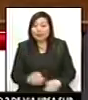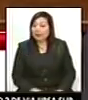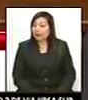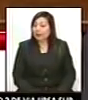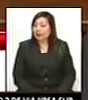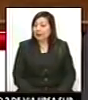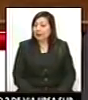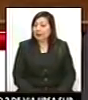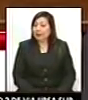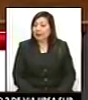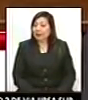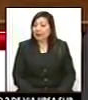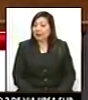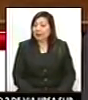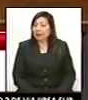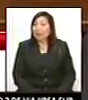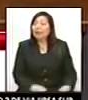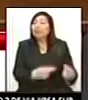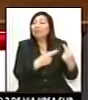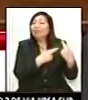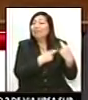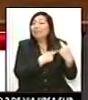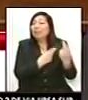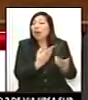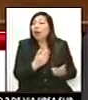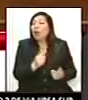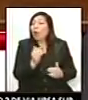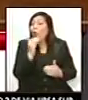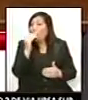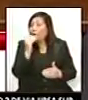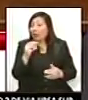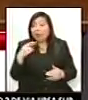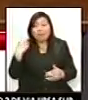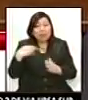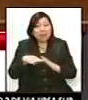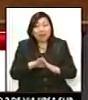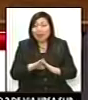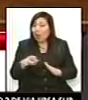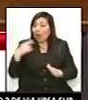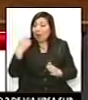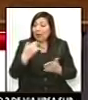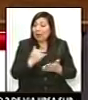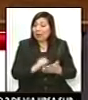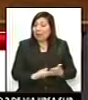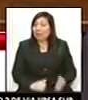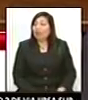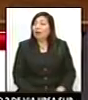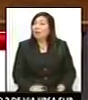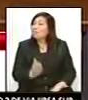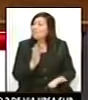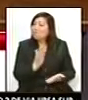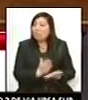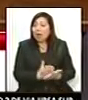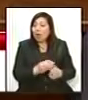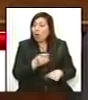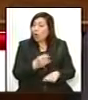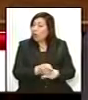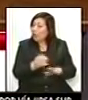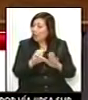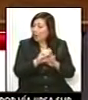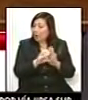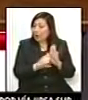Presidenta, las responsabilidades de orden político en la figura de infracción